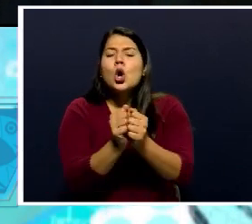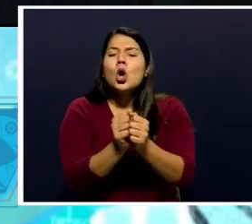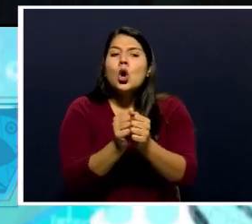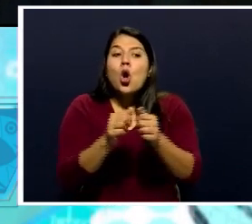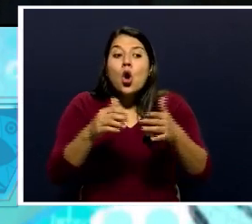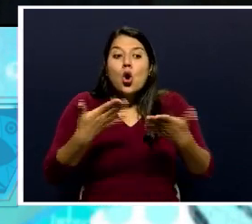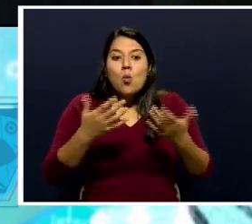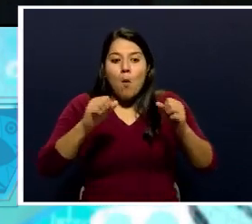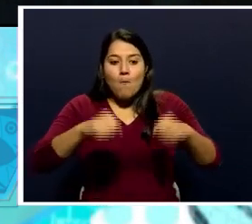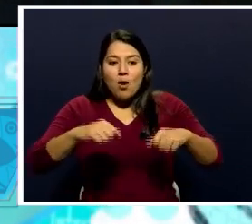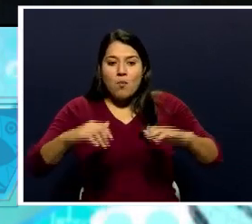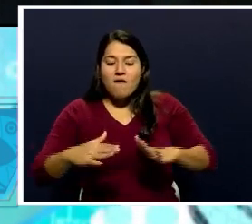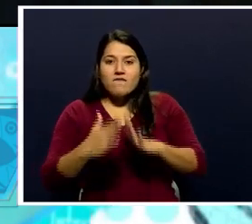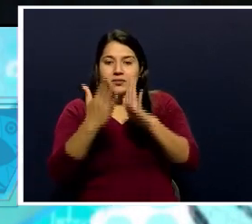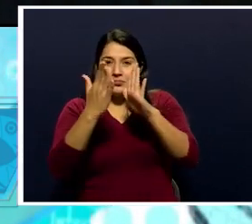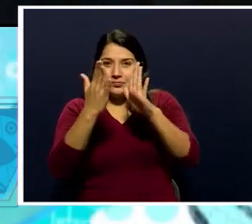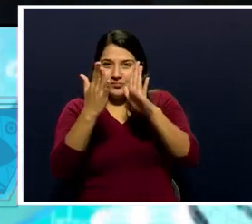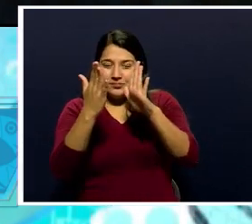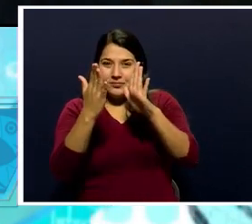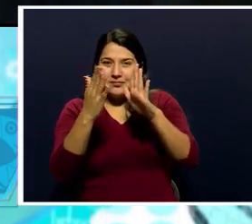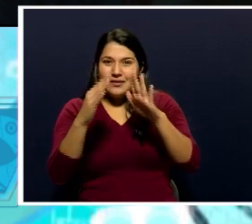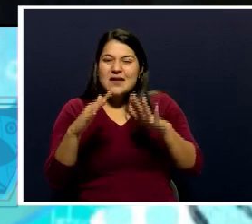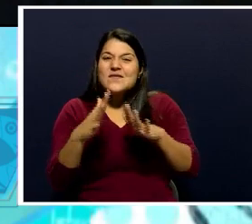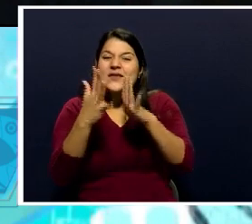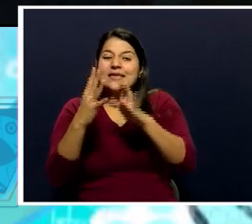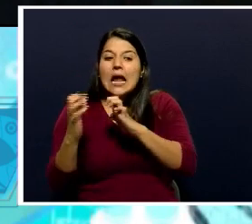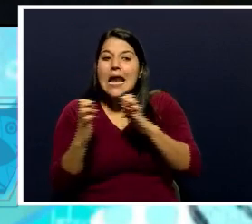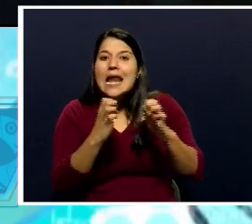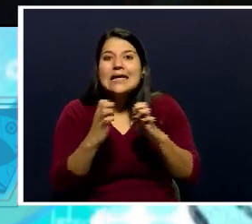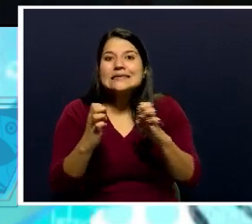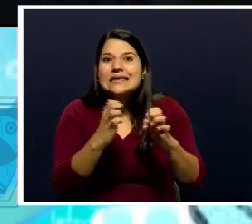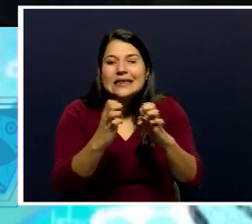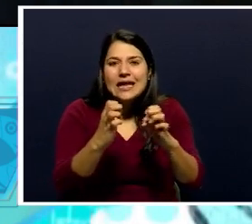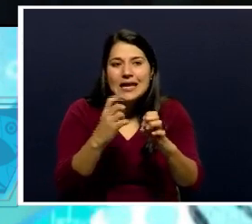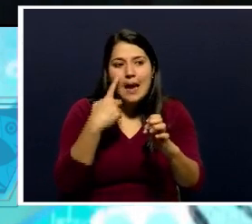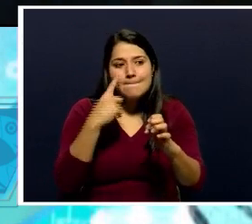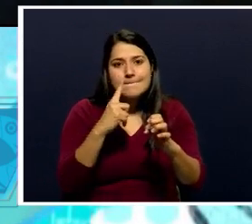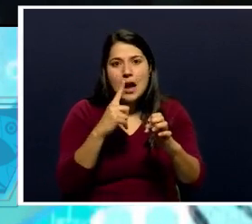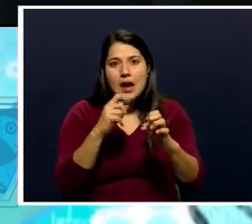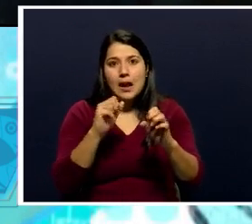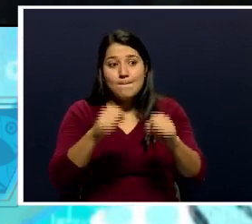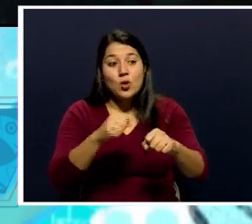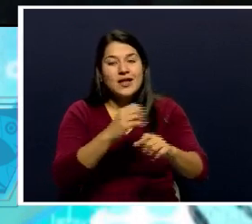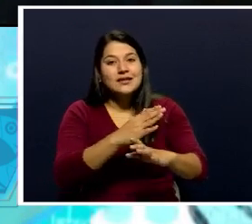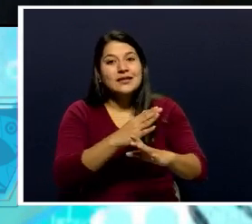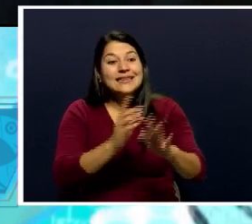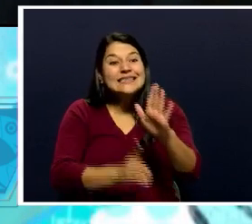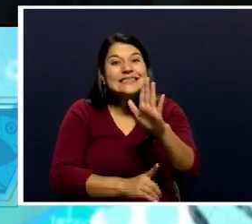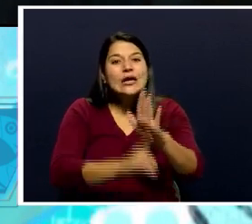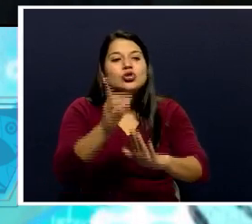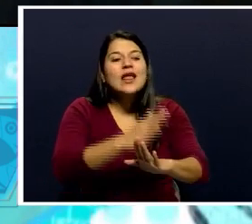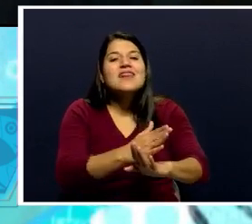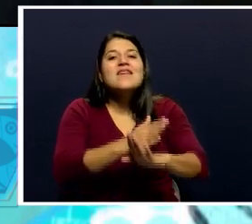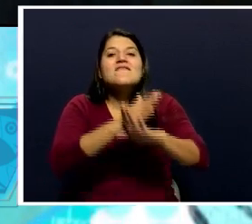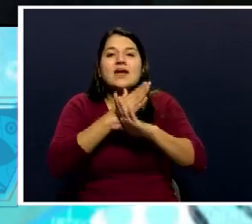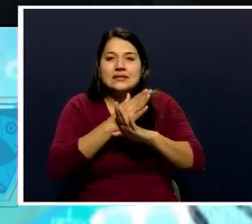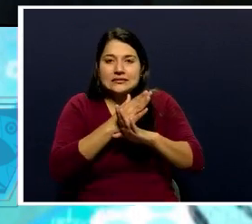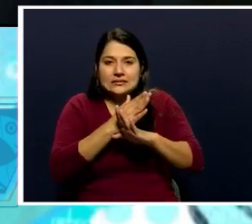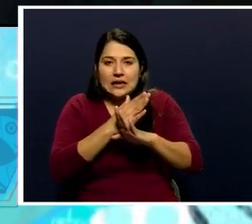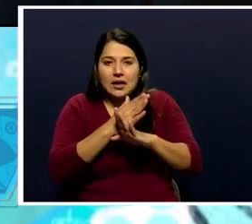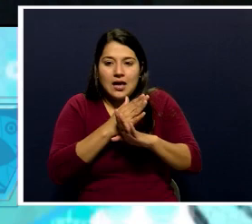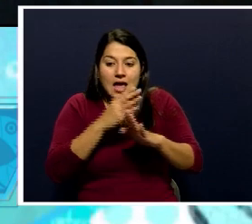cómo enfrentar el dilema de la estrategia de inmunización del rebaño. ¿Cuánto